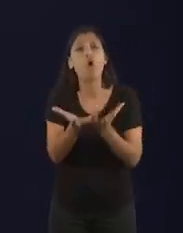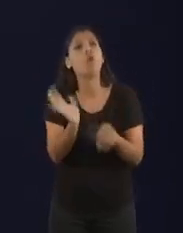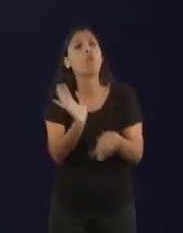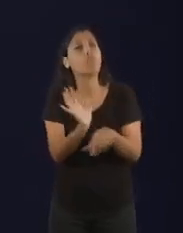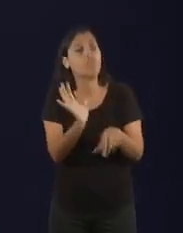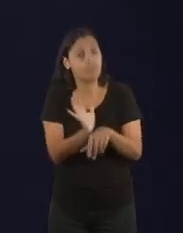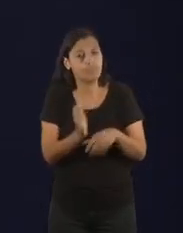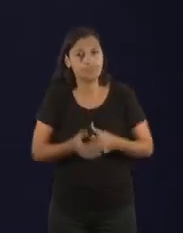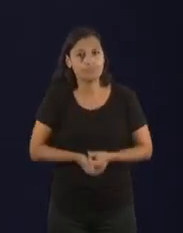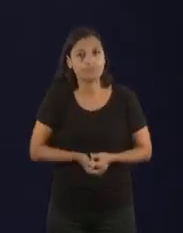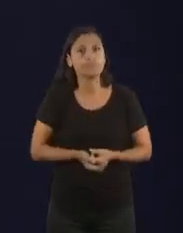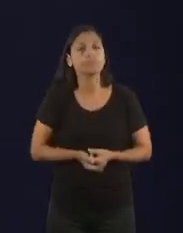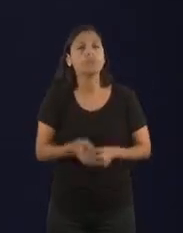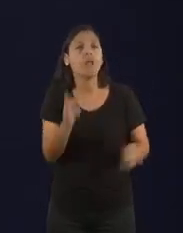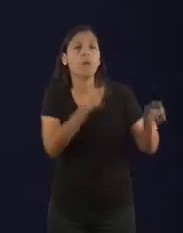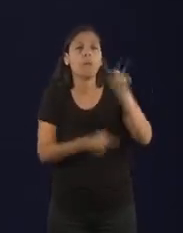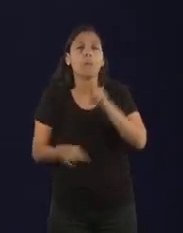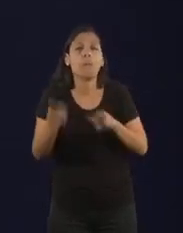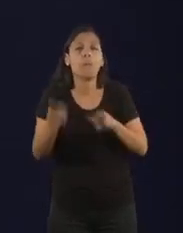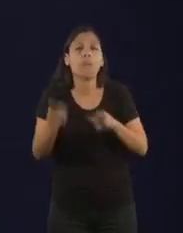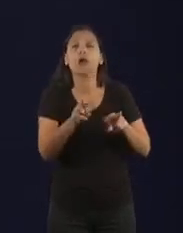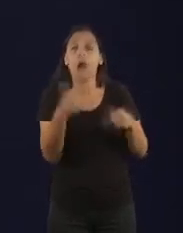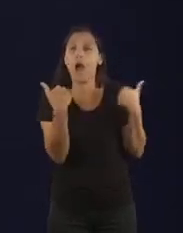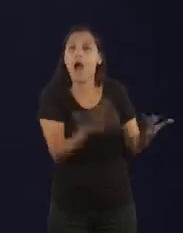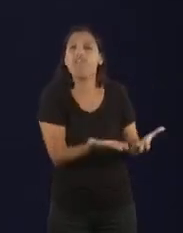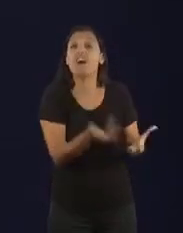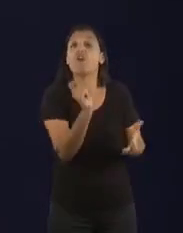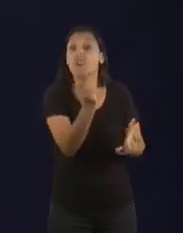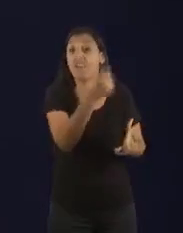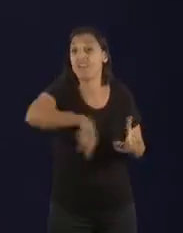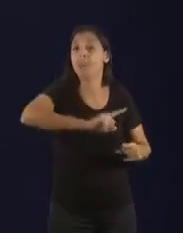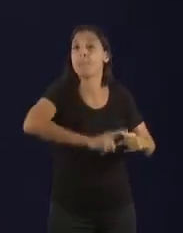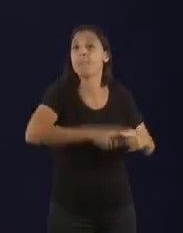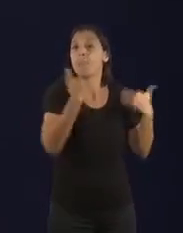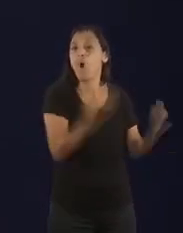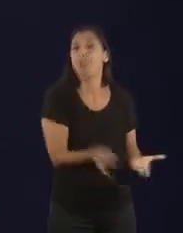puntillos diseñadas para beneficiar a la política y no a la gente